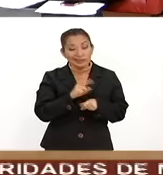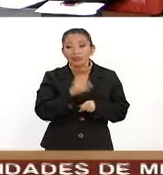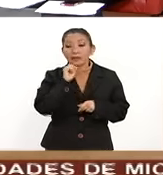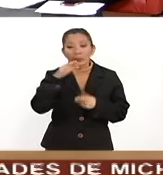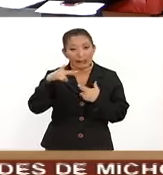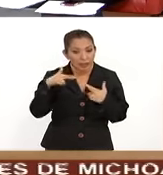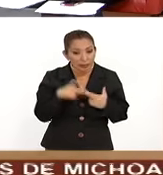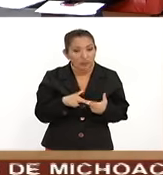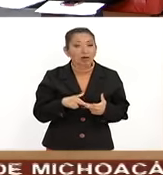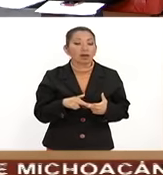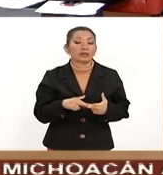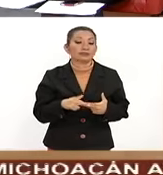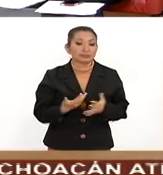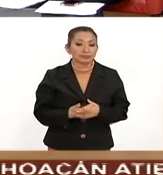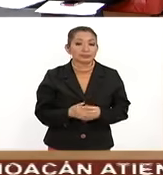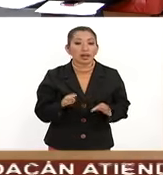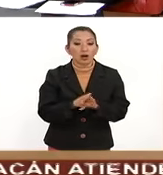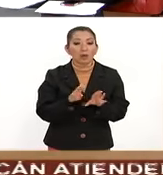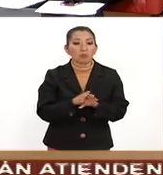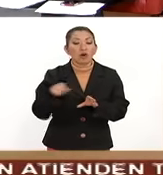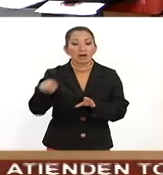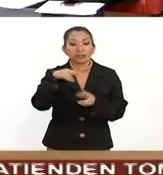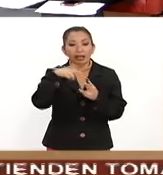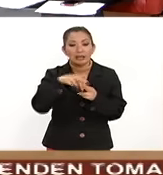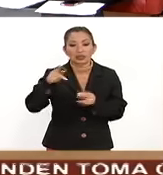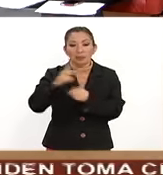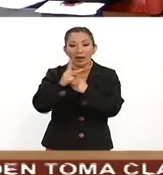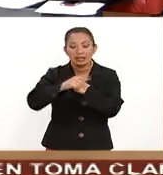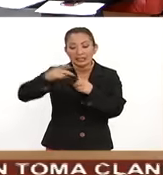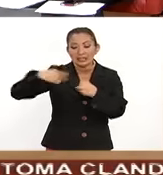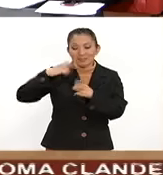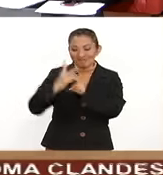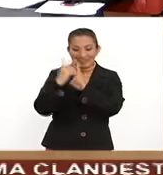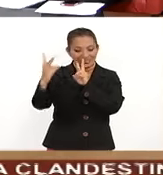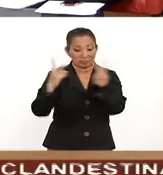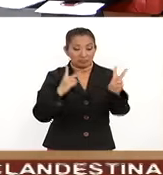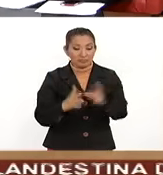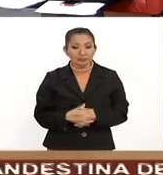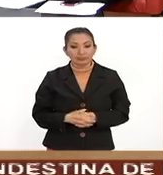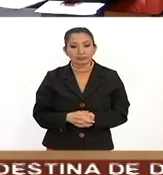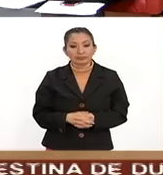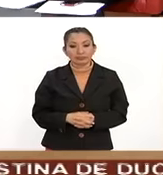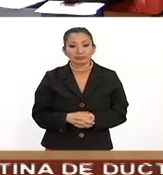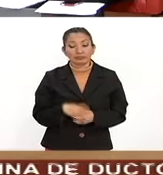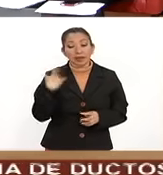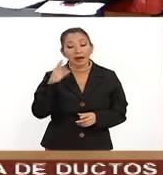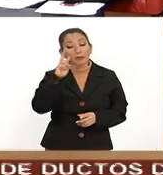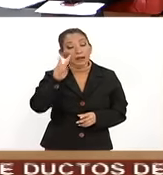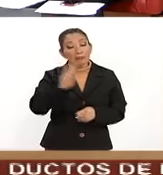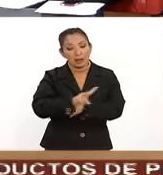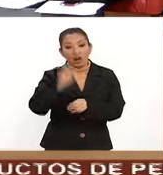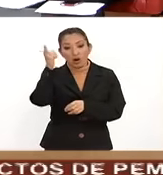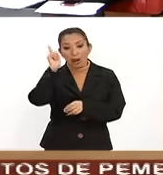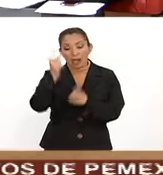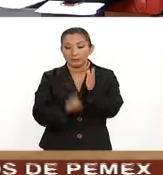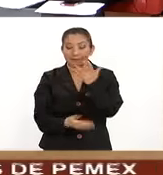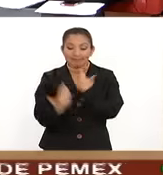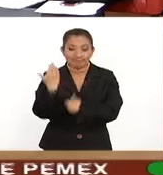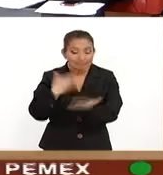la región. Eso es otro tema, ¿no? Cómo impactaría esto en la región, en los países vecinos, en fin. Nuestra querida Venezuela, que ojalá salga